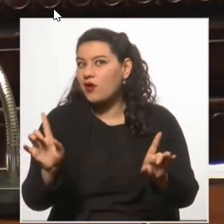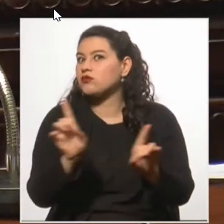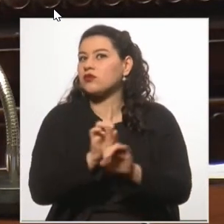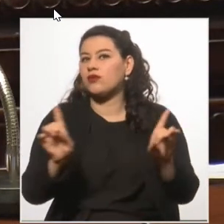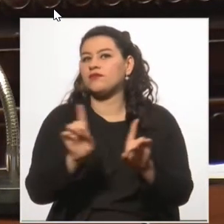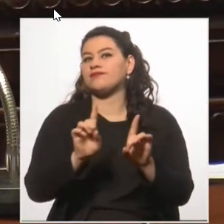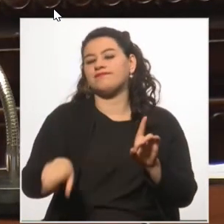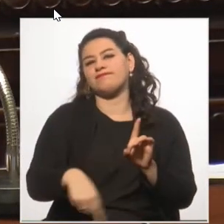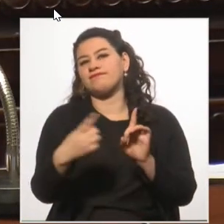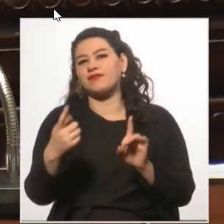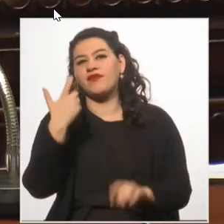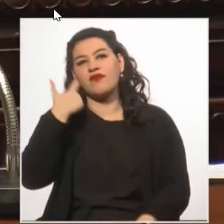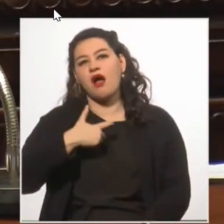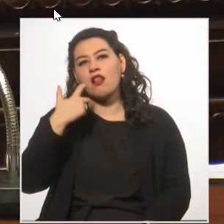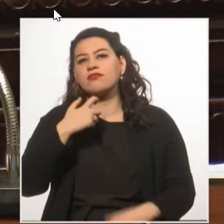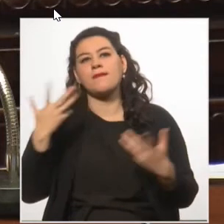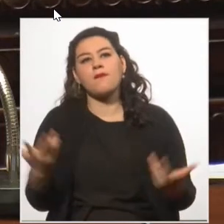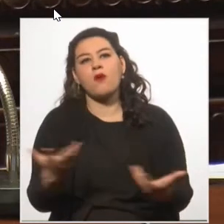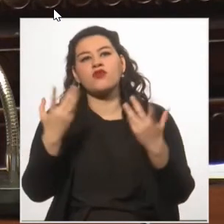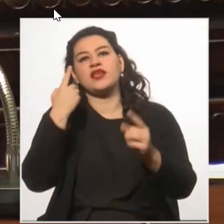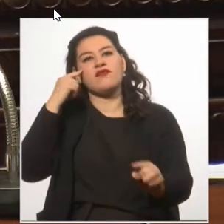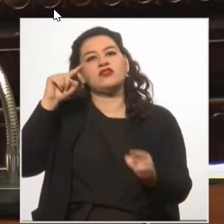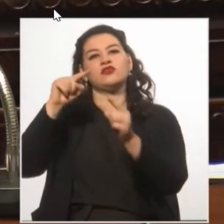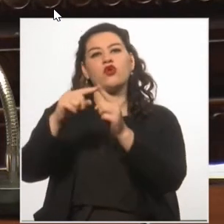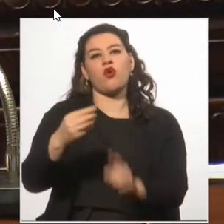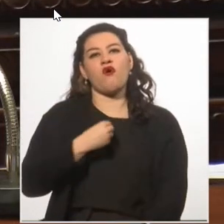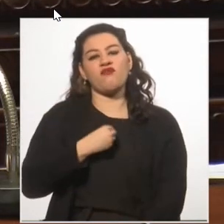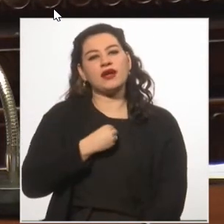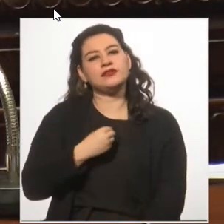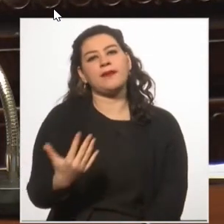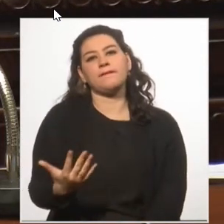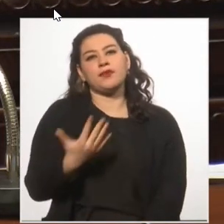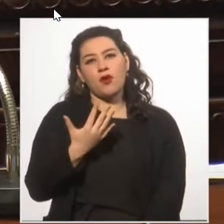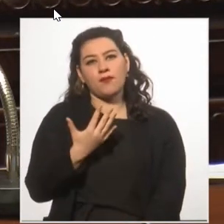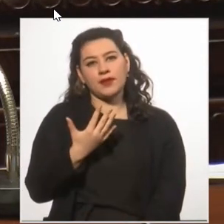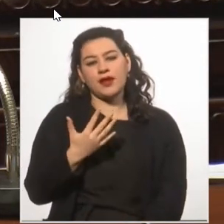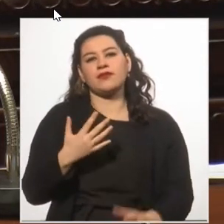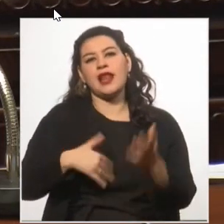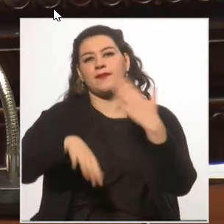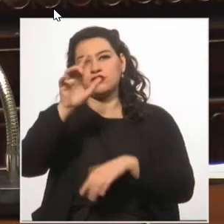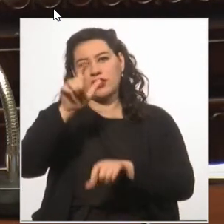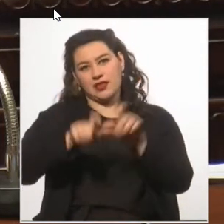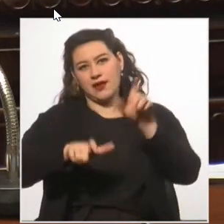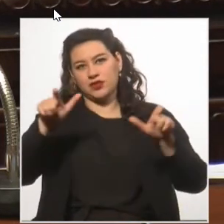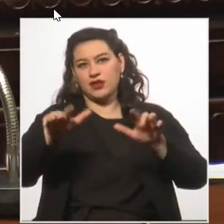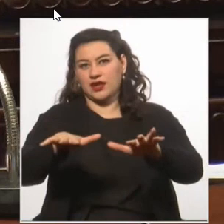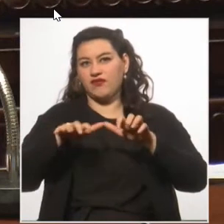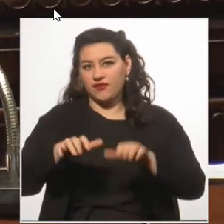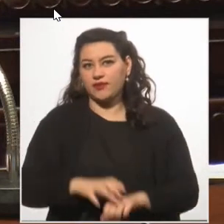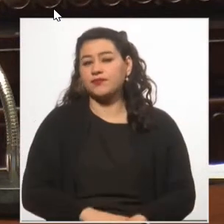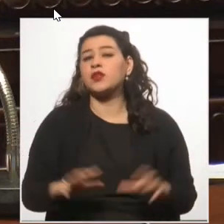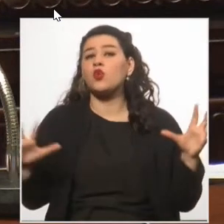sino la de la falta de motivación y de confianza en sí mismo de una buena parte de su gente, la de